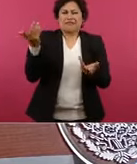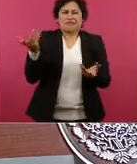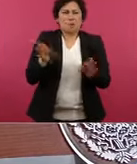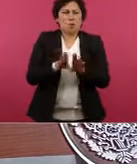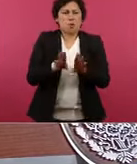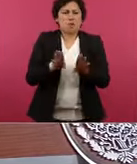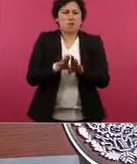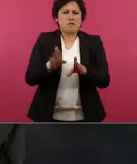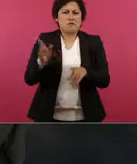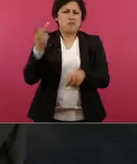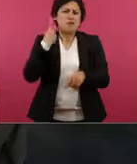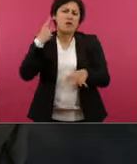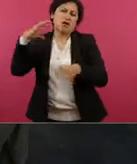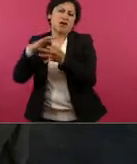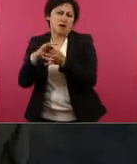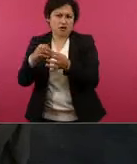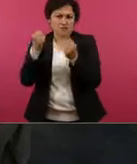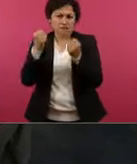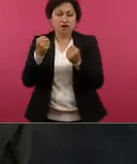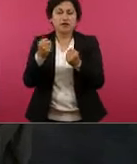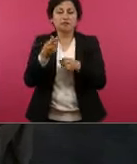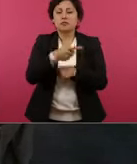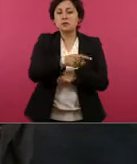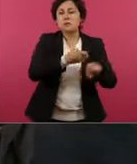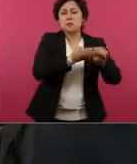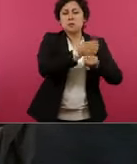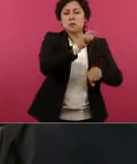Eso pasa también, ¿sí?,